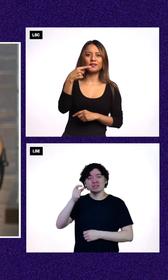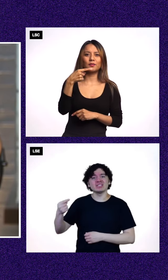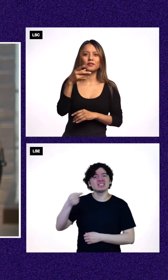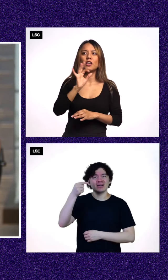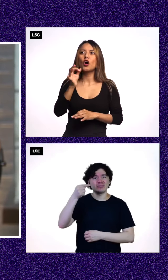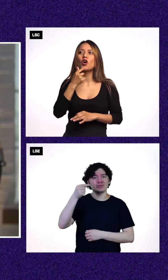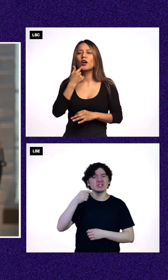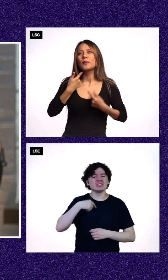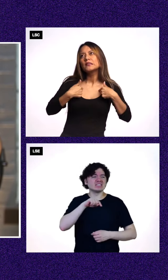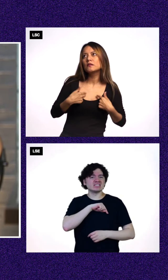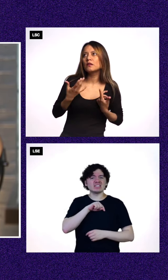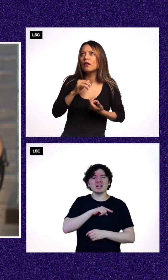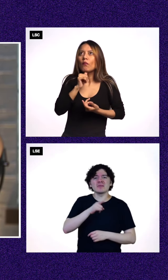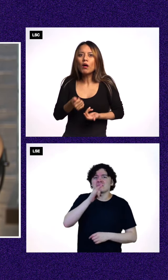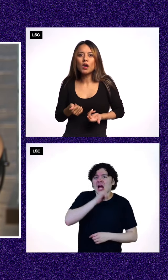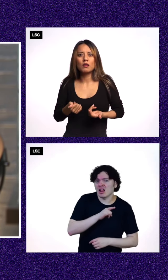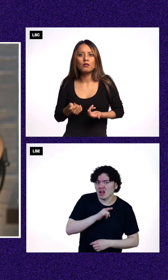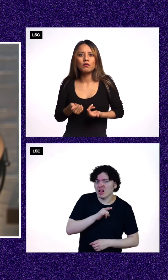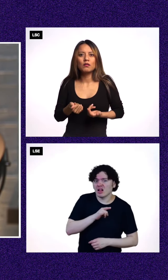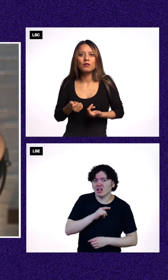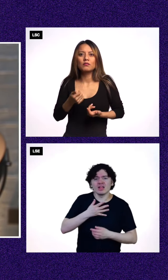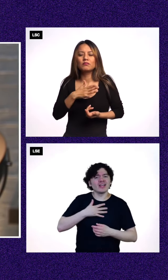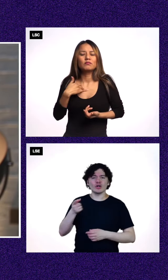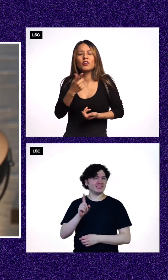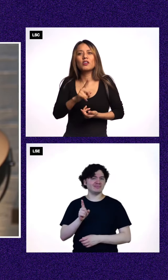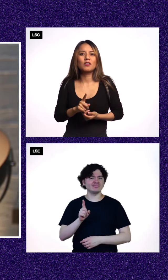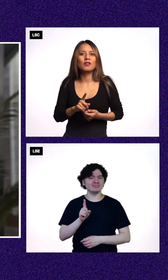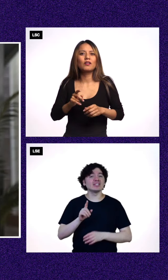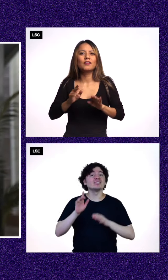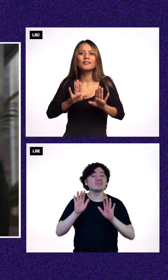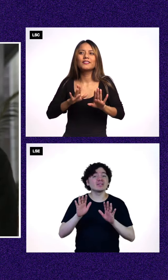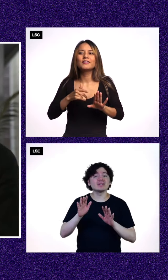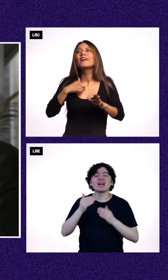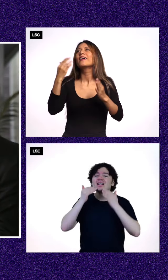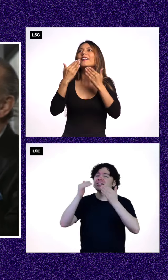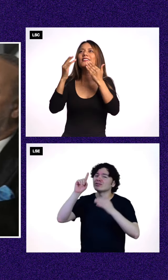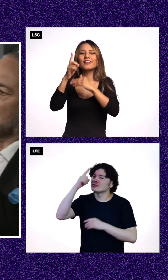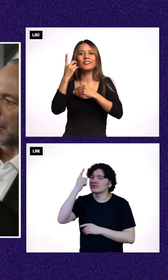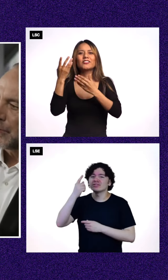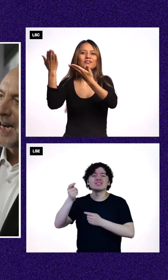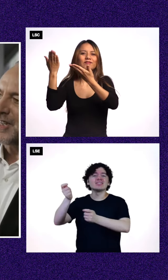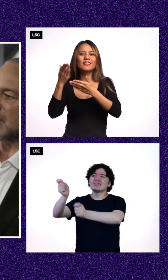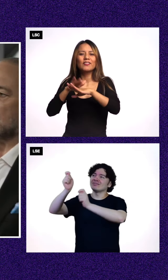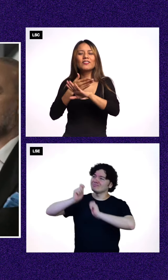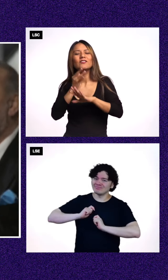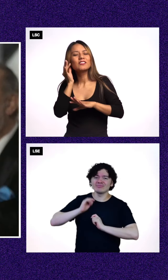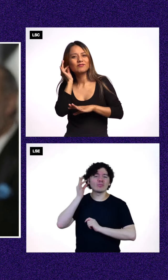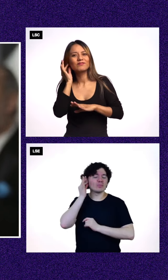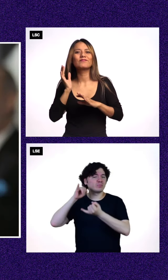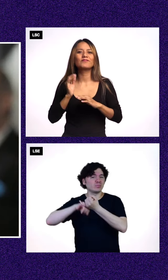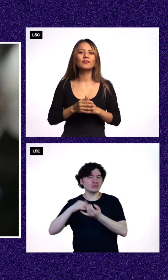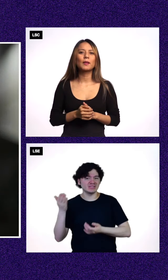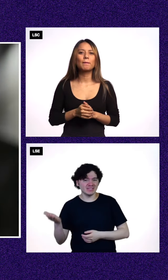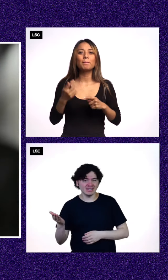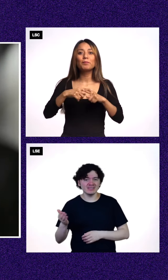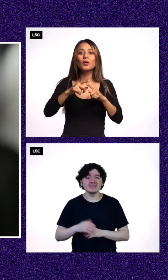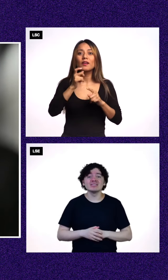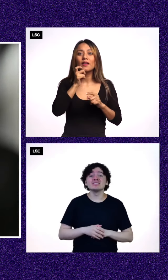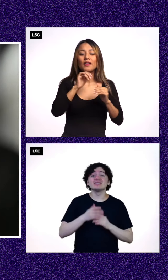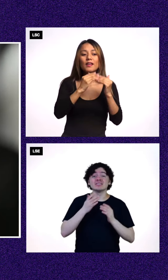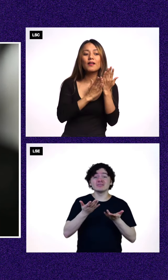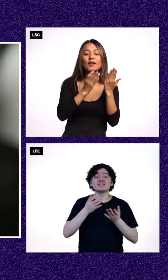mí. ¿Sabes? Proverbios 10:21 dice, los labios del justo sustentan a